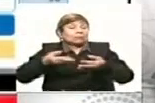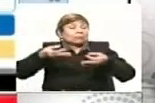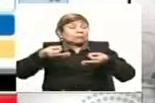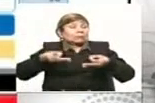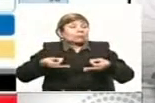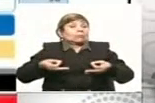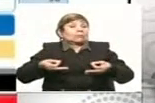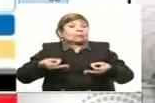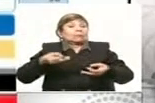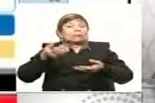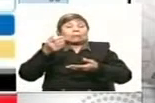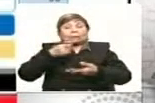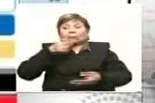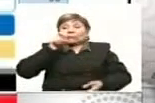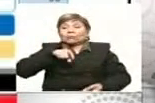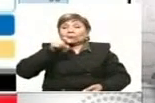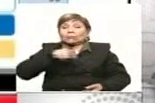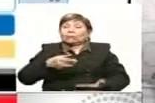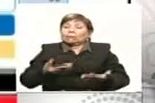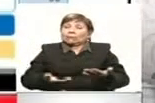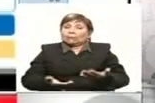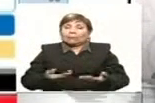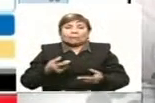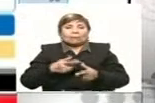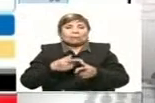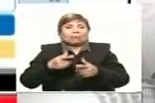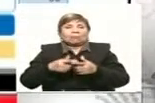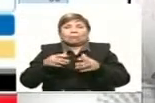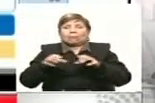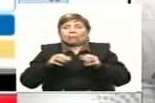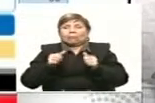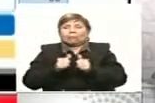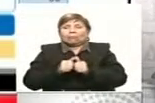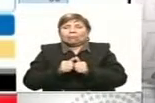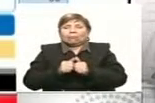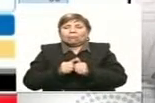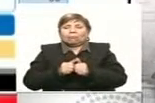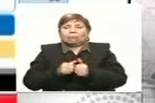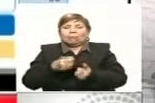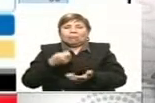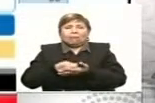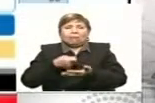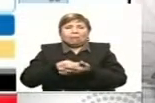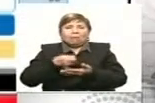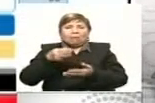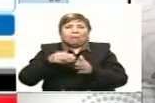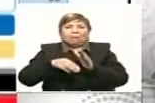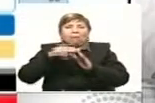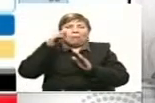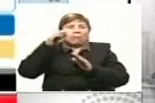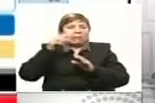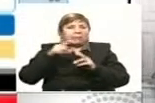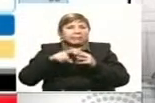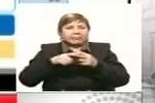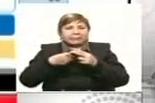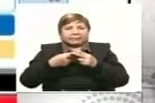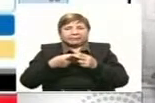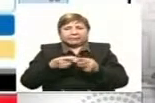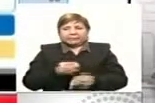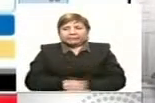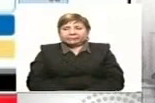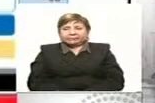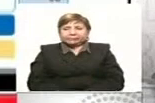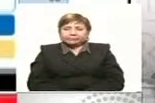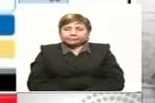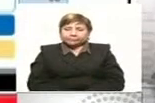definitivamente las vacunas las necesitamos. Y entonces lo que se hace es se paga un monto inicial, ¿no? Un